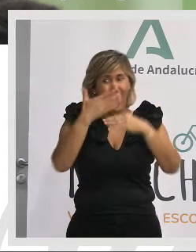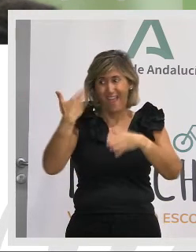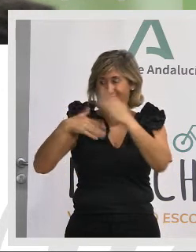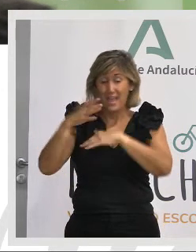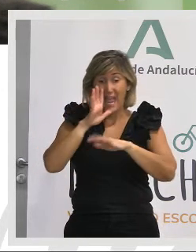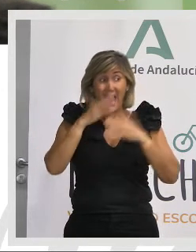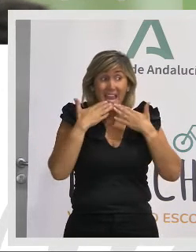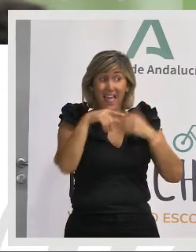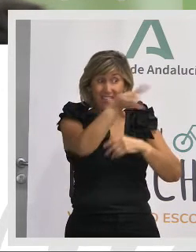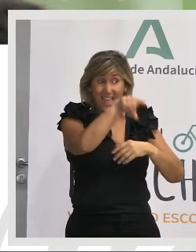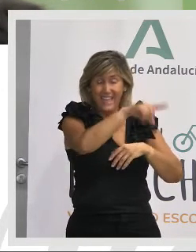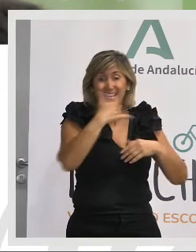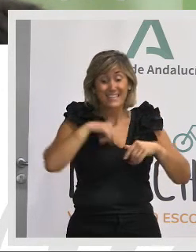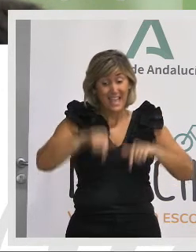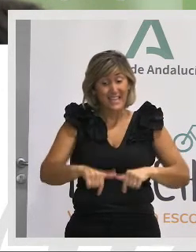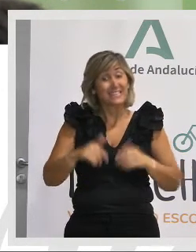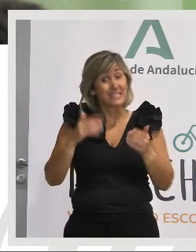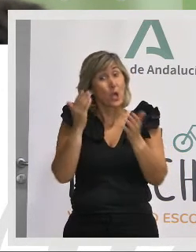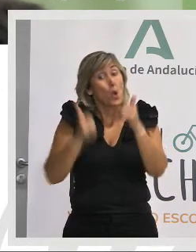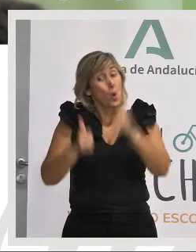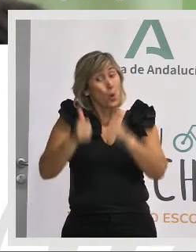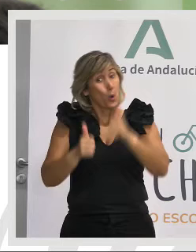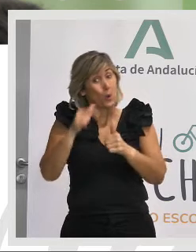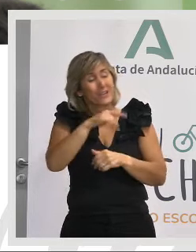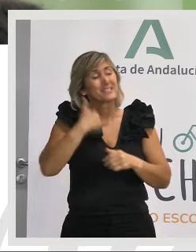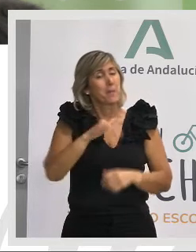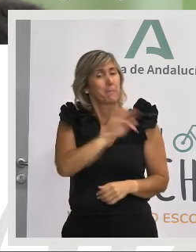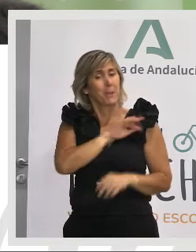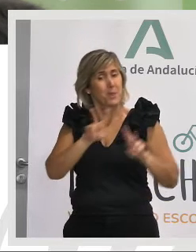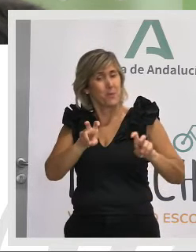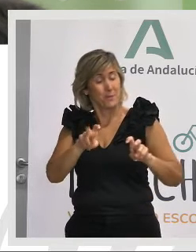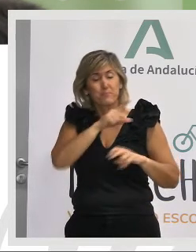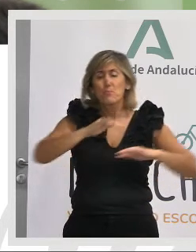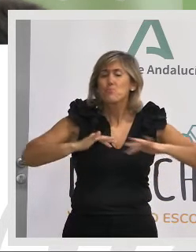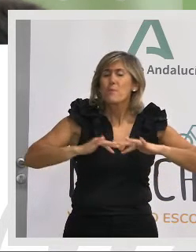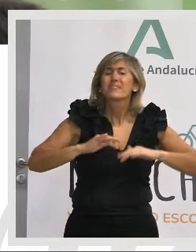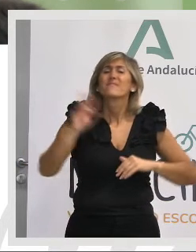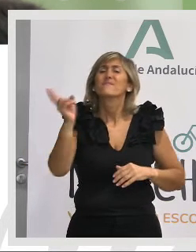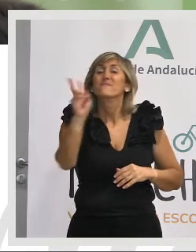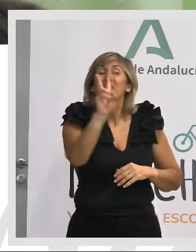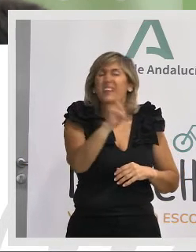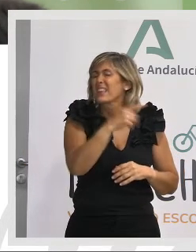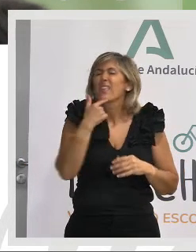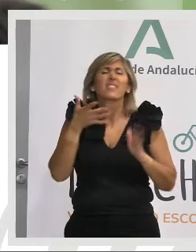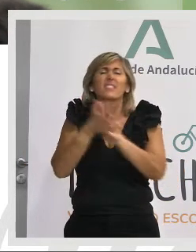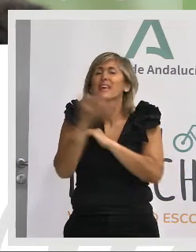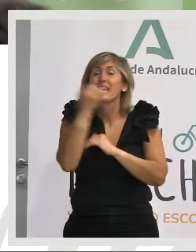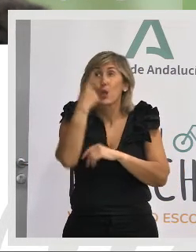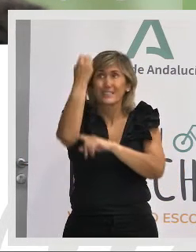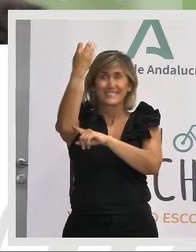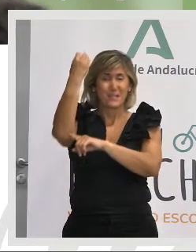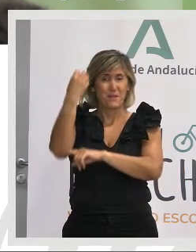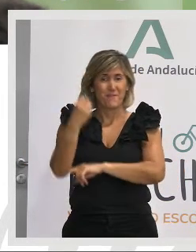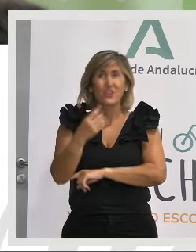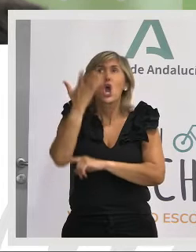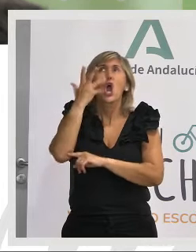concurso ya cuenta con este nuevo premio. De su proyecto Muévete en Verde destaca la creación de un semáforo con colores que